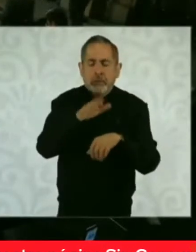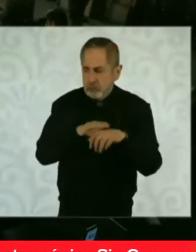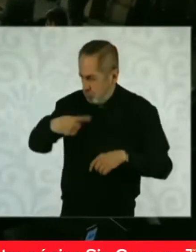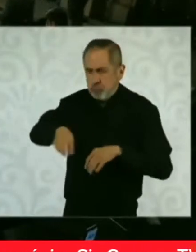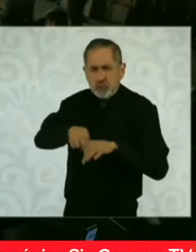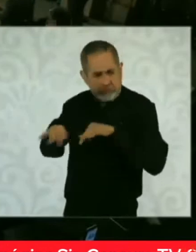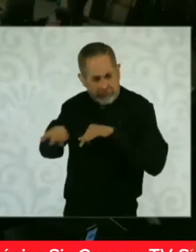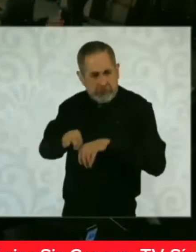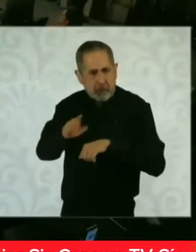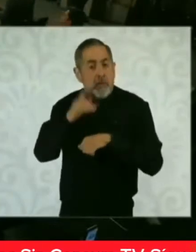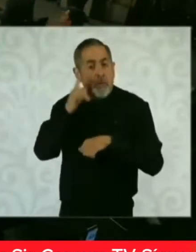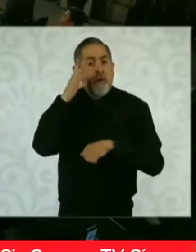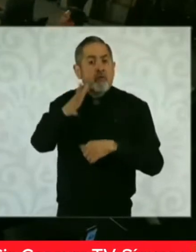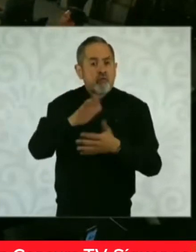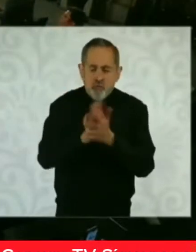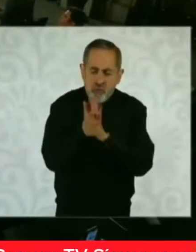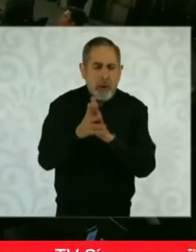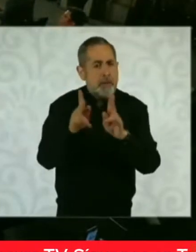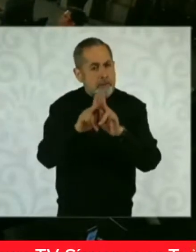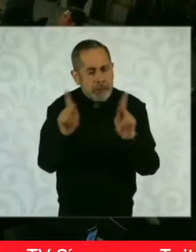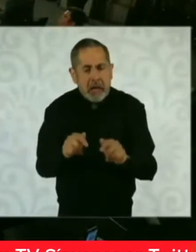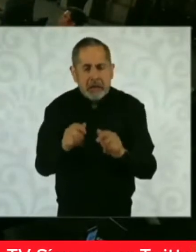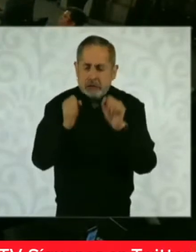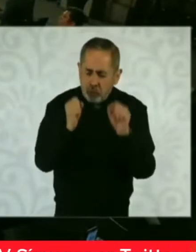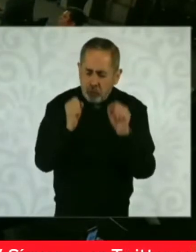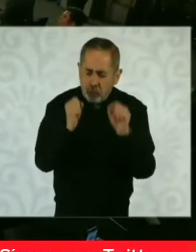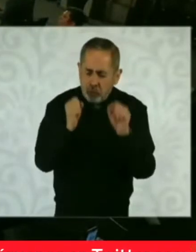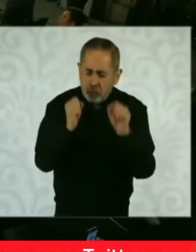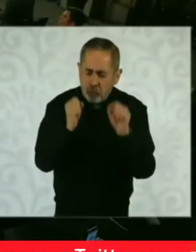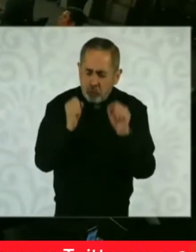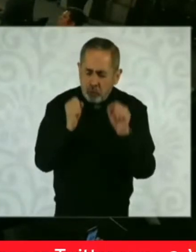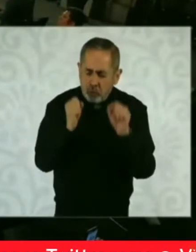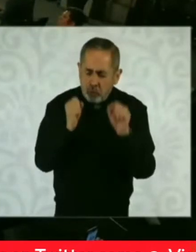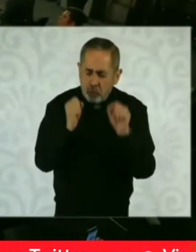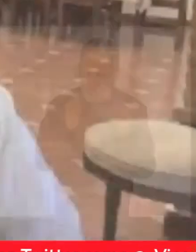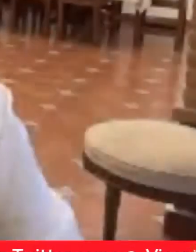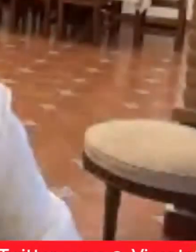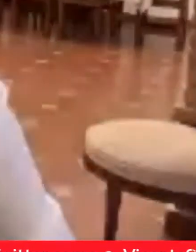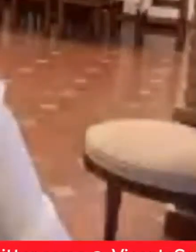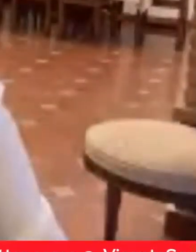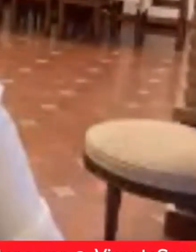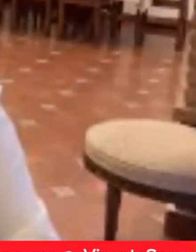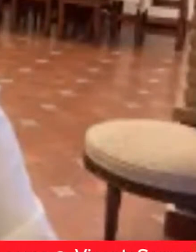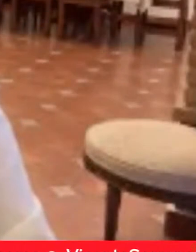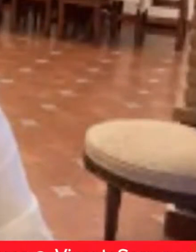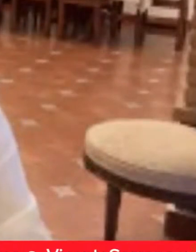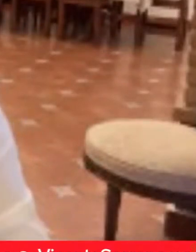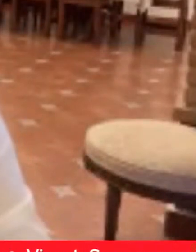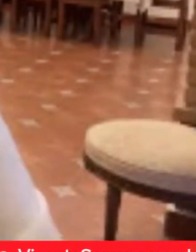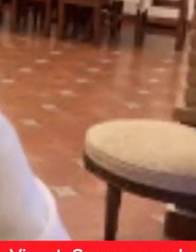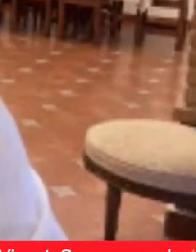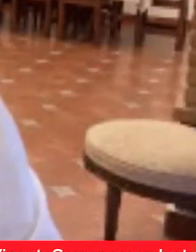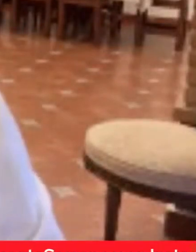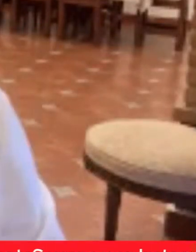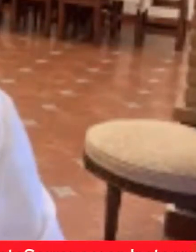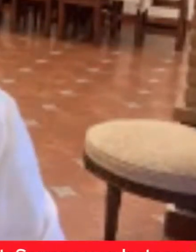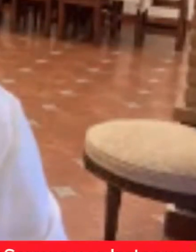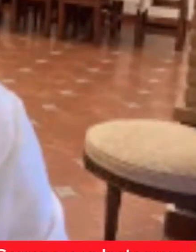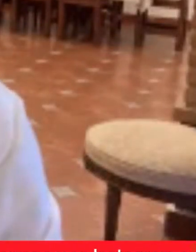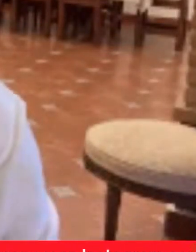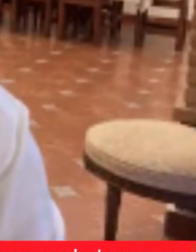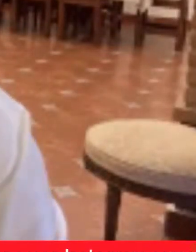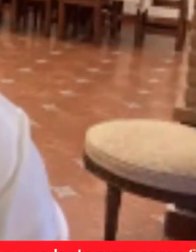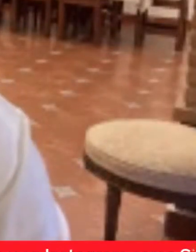la paz y la seguridad. Lo que dice la presidenta, lo que dice la presidenta y la insistencia,